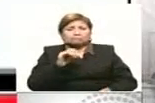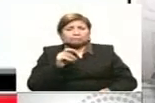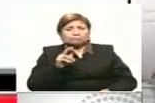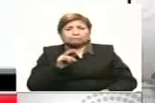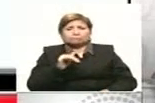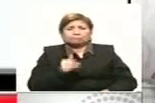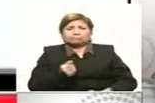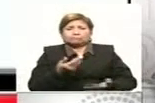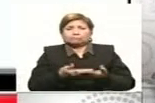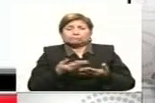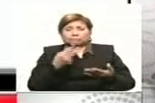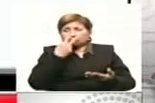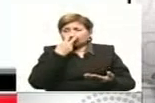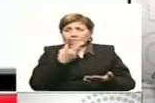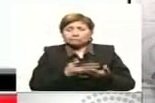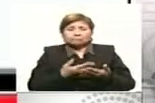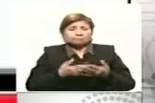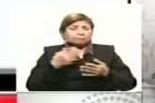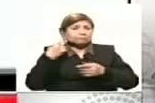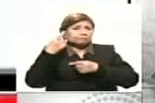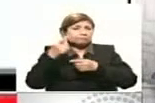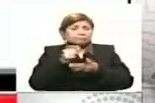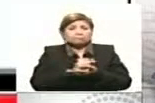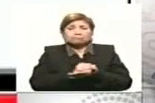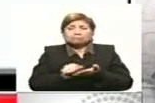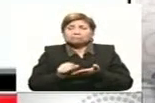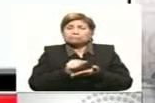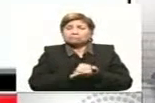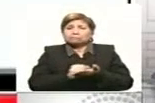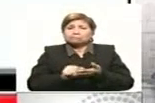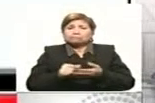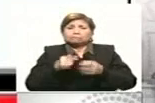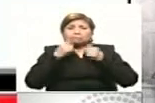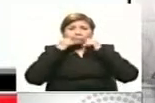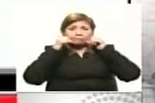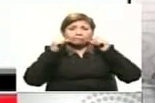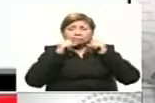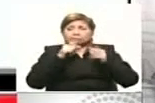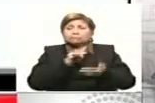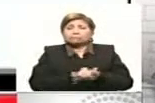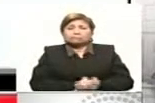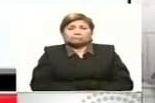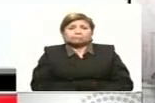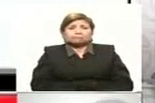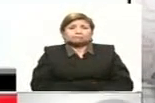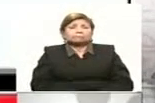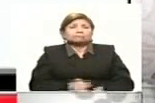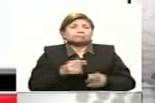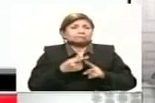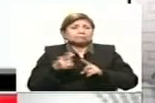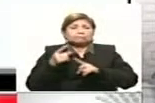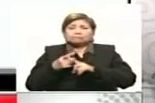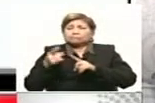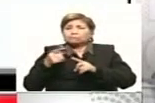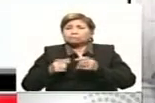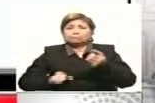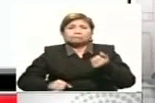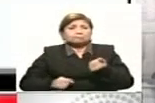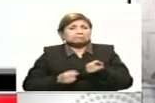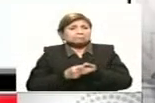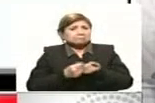esperemos que en los próximos meses, con la campaña de vacunación, en fin, y con las distintas medidas que se vienen